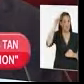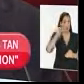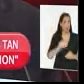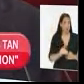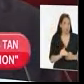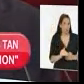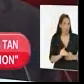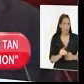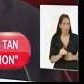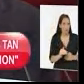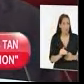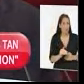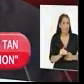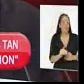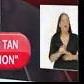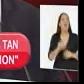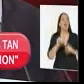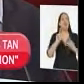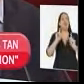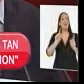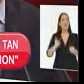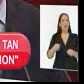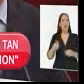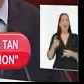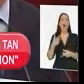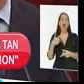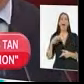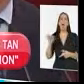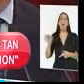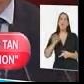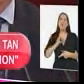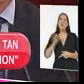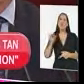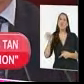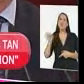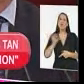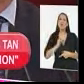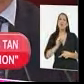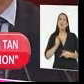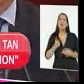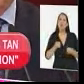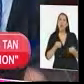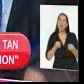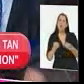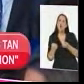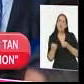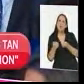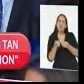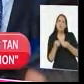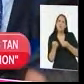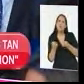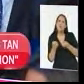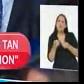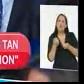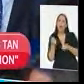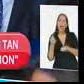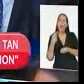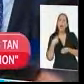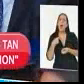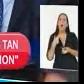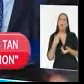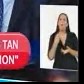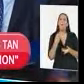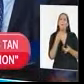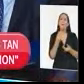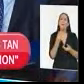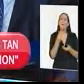Entonces, el armado de sus cuadros de gestión termina siendo el vecino del compañero, el cuñado del